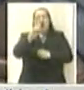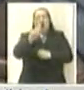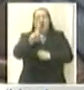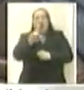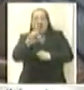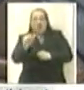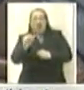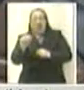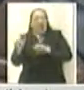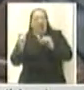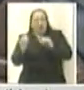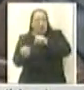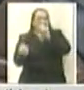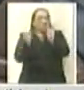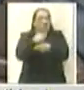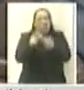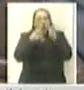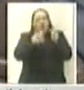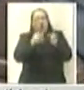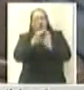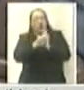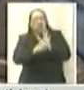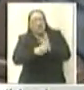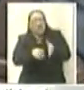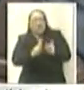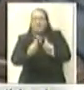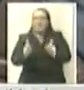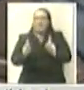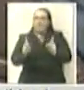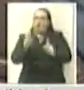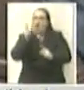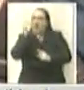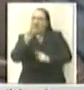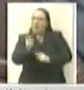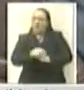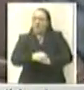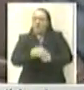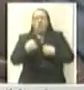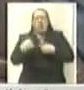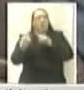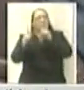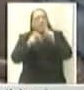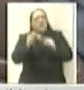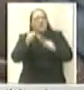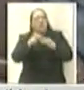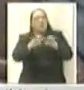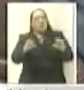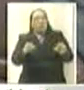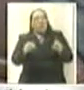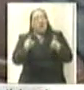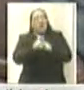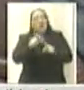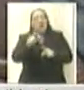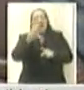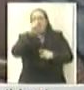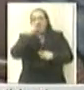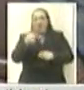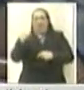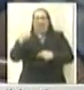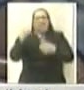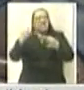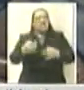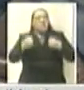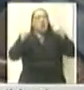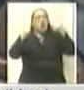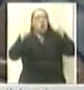los que hagan control constitucional. Yo sospecho que no. Y me pregunto, señor, si el pueblo toledista, ese que luchó